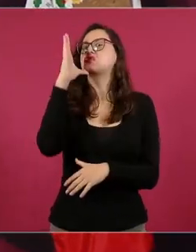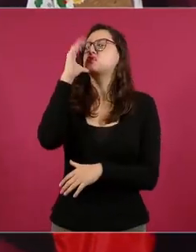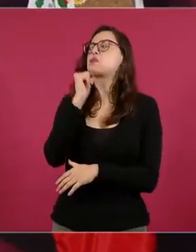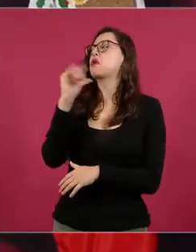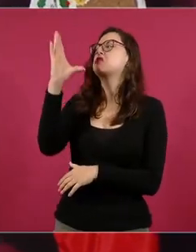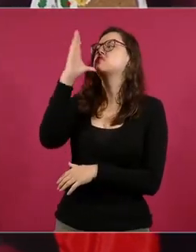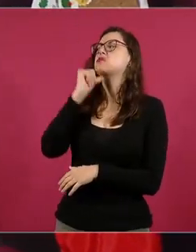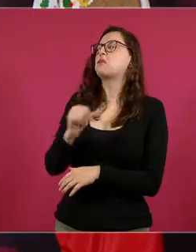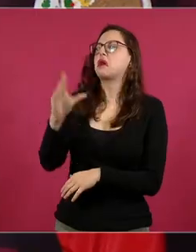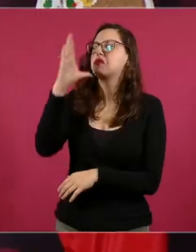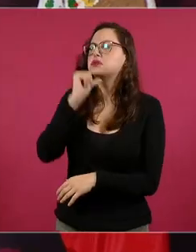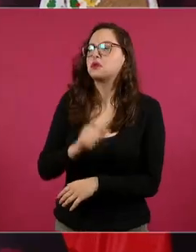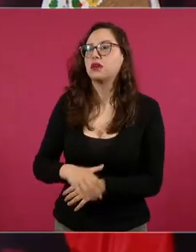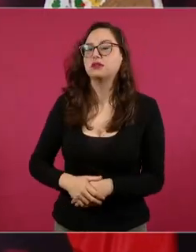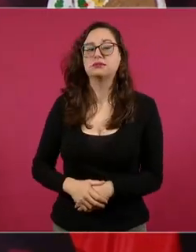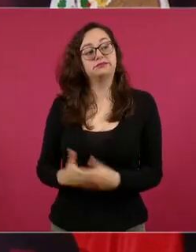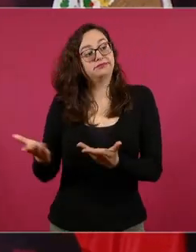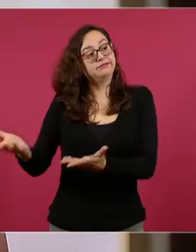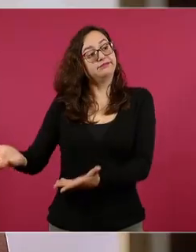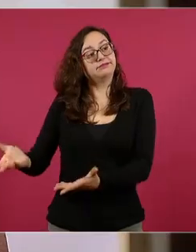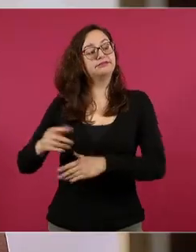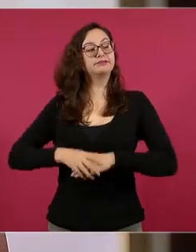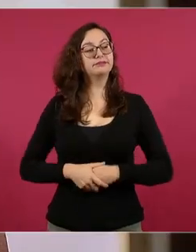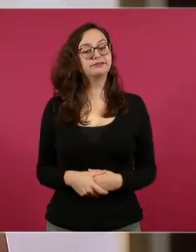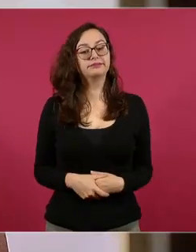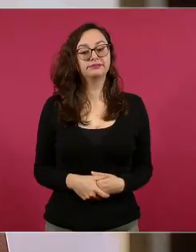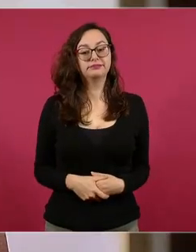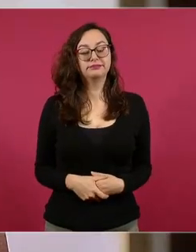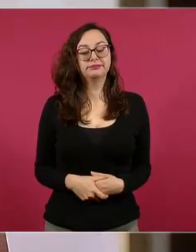¿Desde cuándo no se hacía una refinería en México?